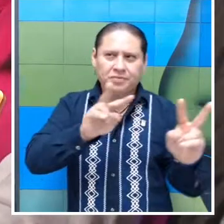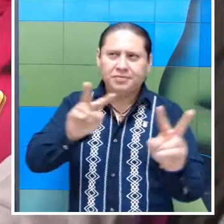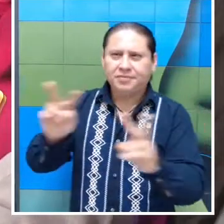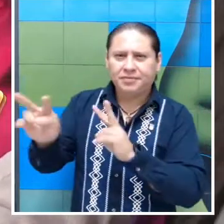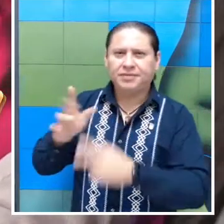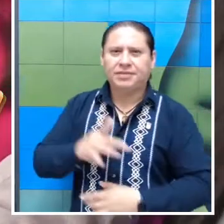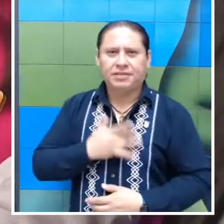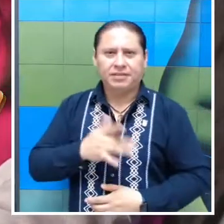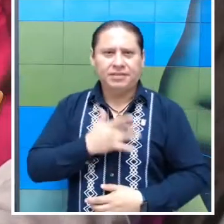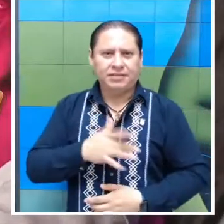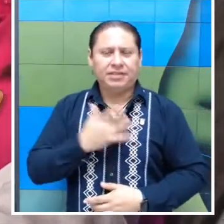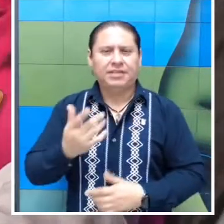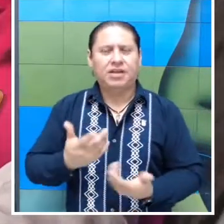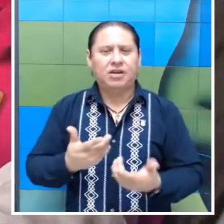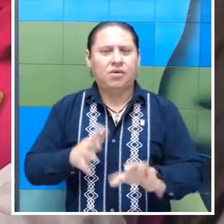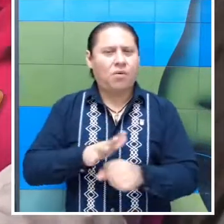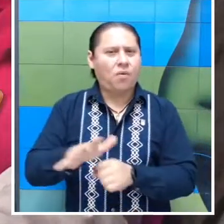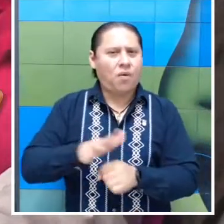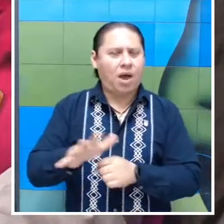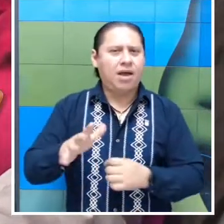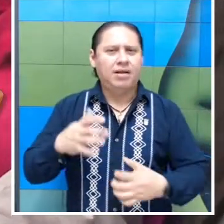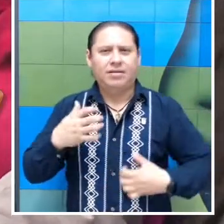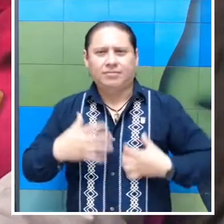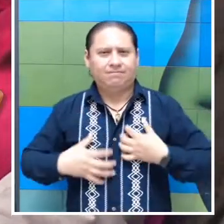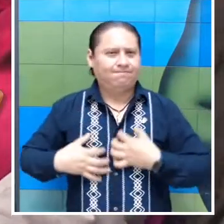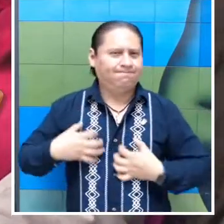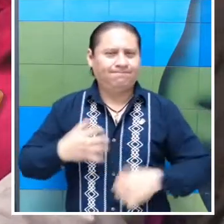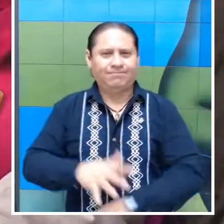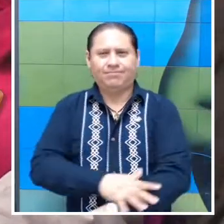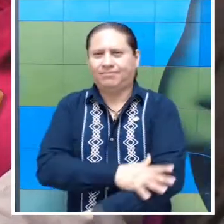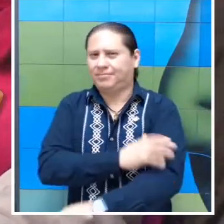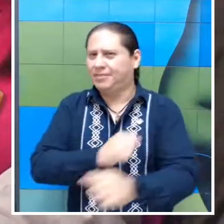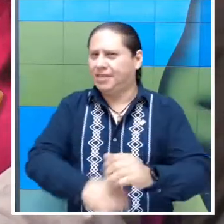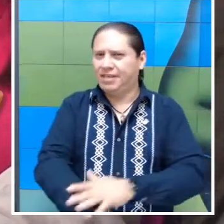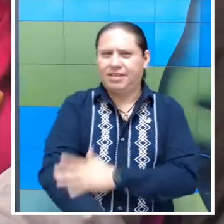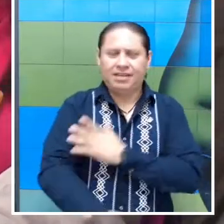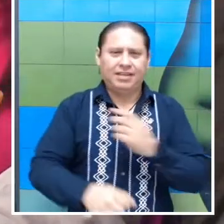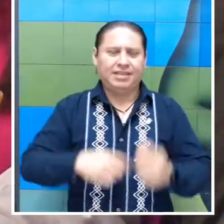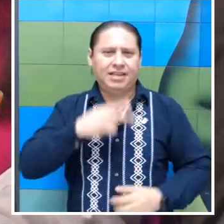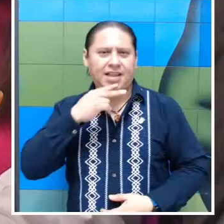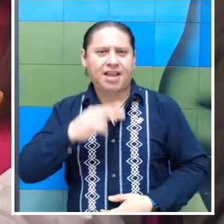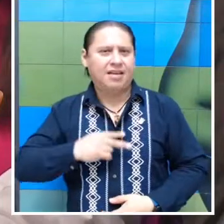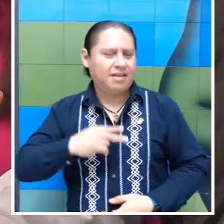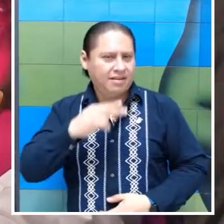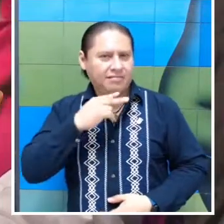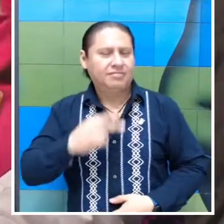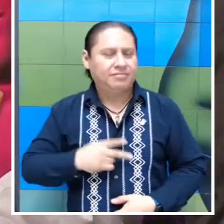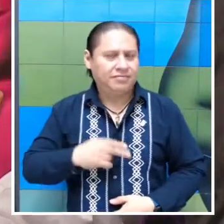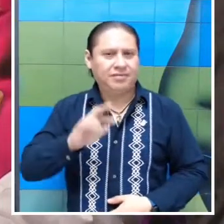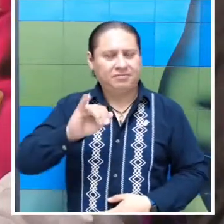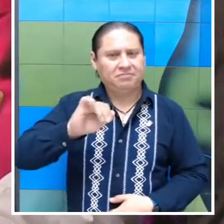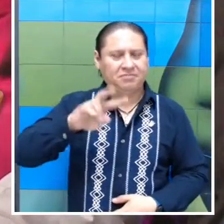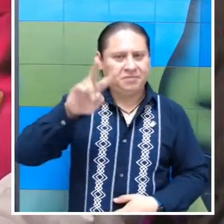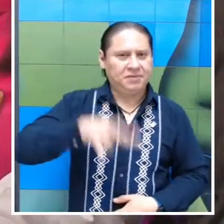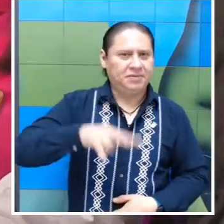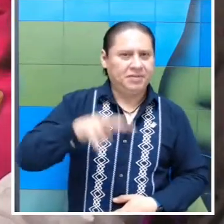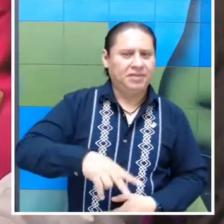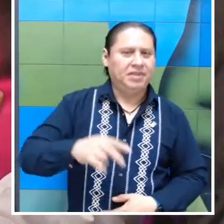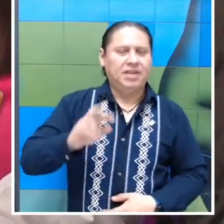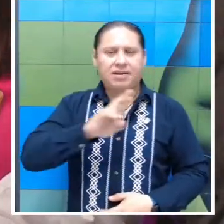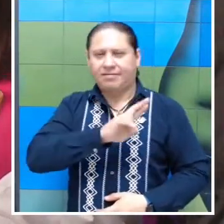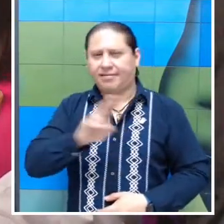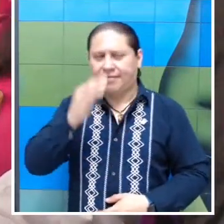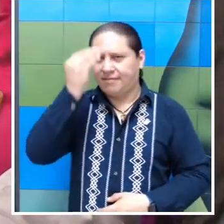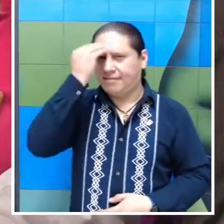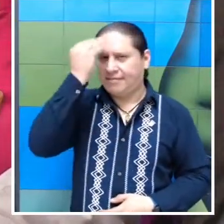y se siente ahora sí que la emoción de la Navidad, yo creo que la verdad es de reconocer. Muchas